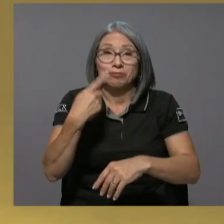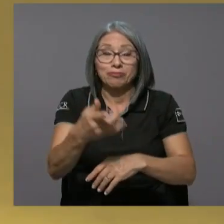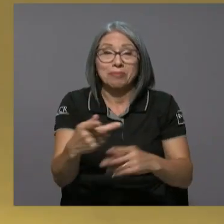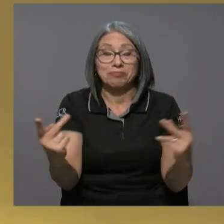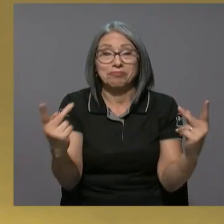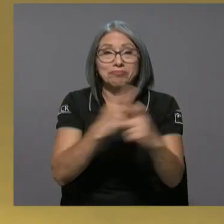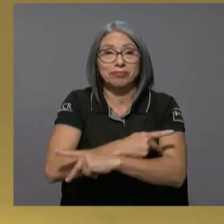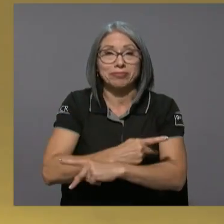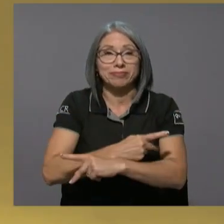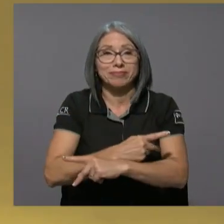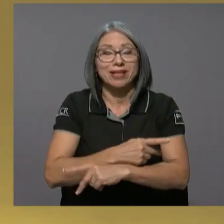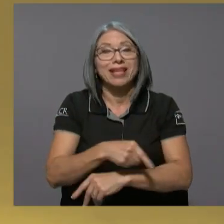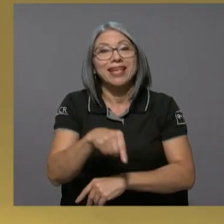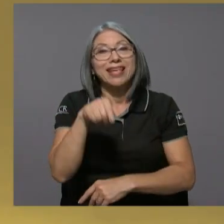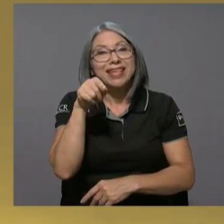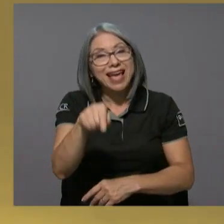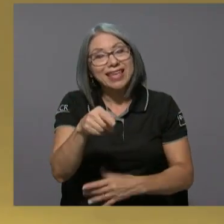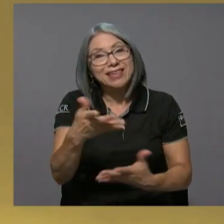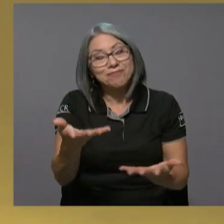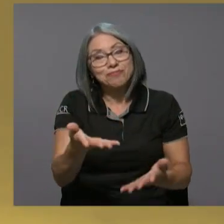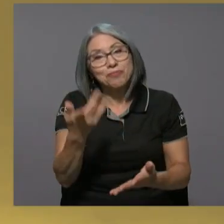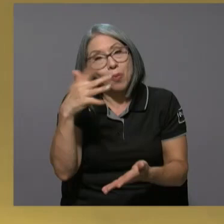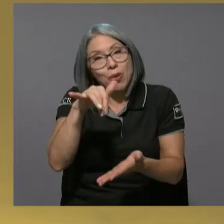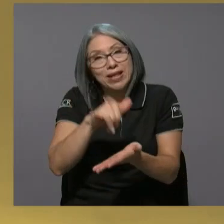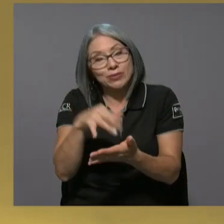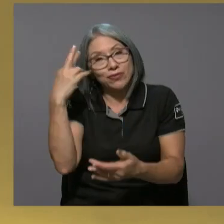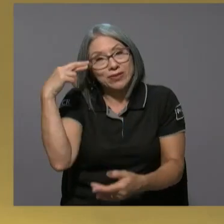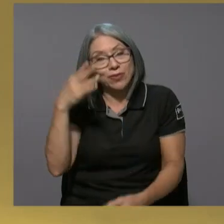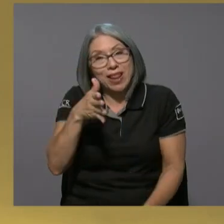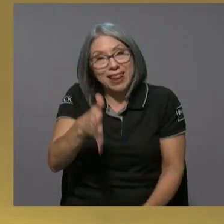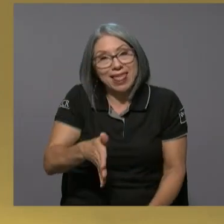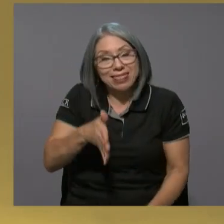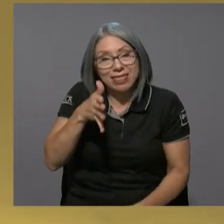de eso, de la lentitud de este país, pero